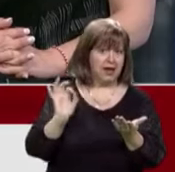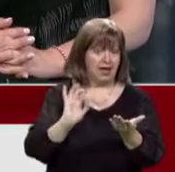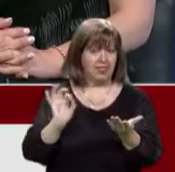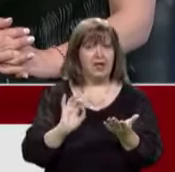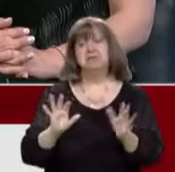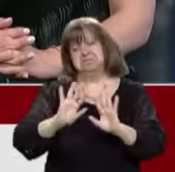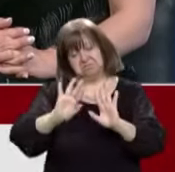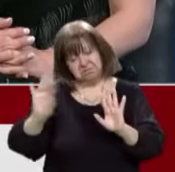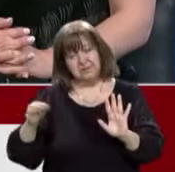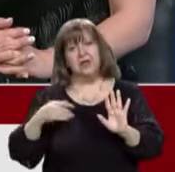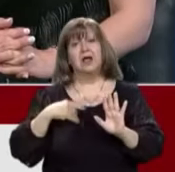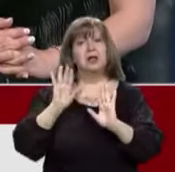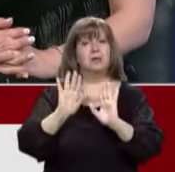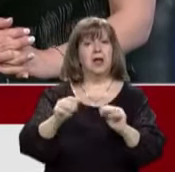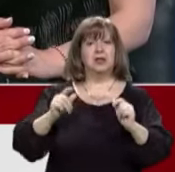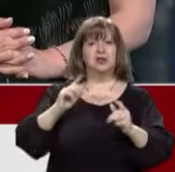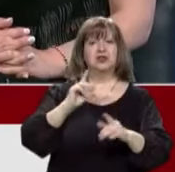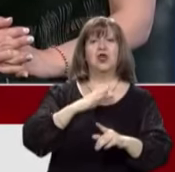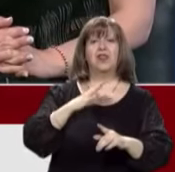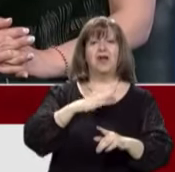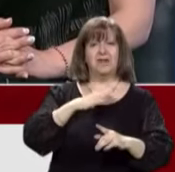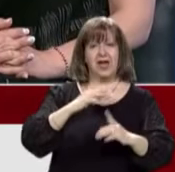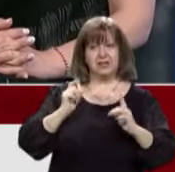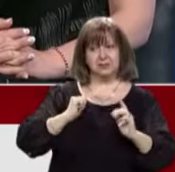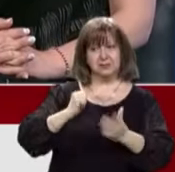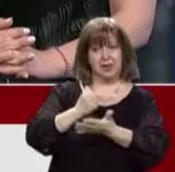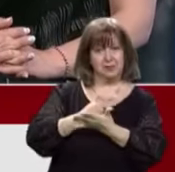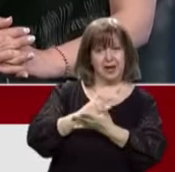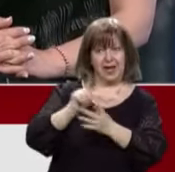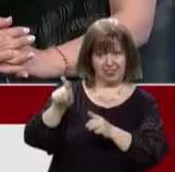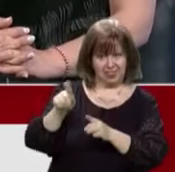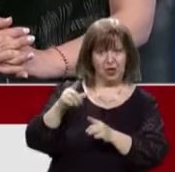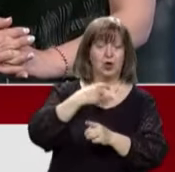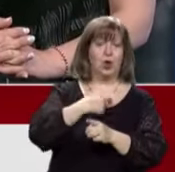totalmente. Así que esa es la situación que se ha llegado a vivir, una situación lamentable, pero bueno, es la realidad.